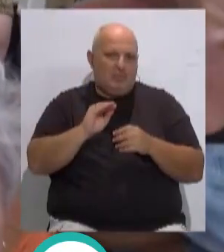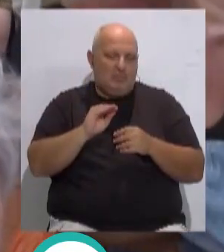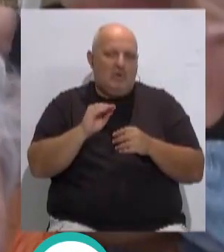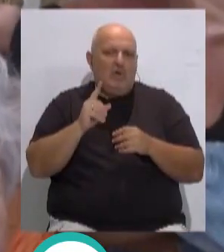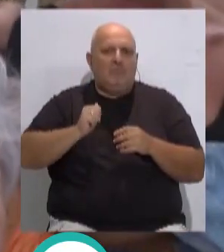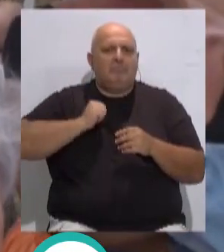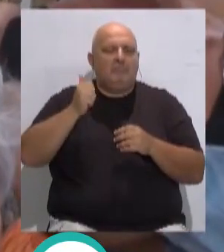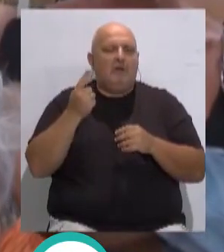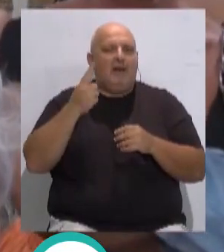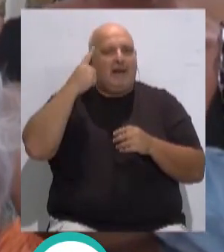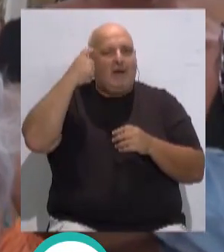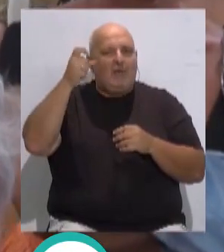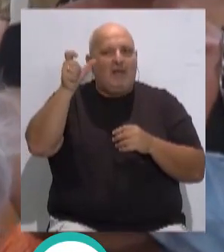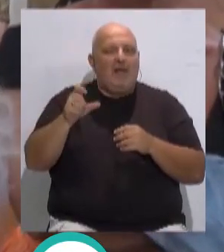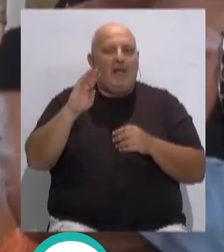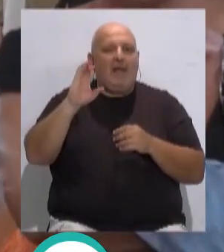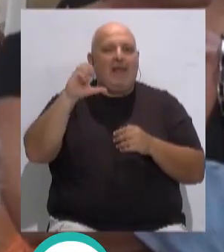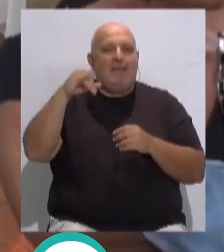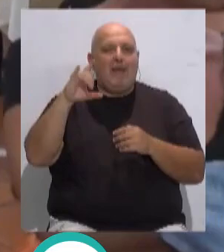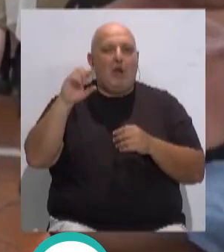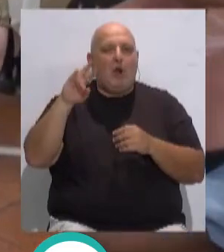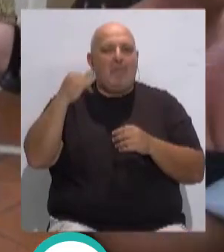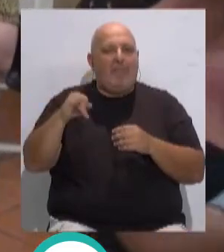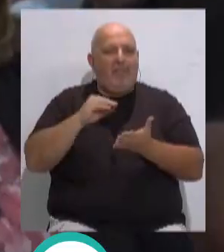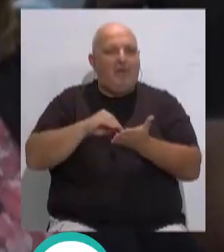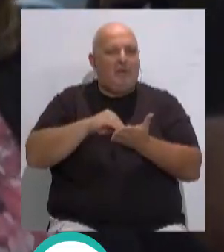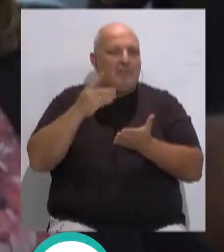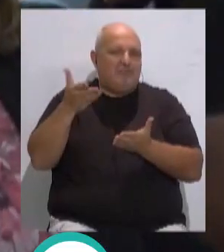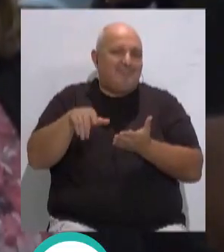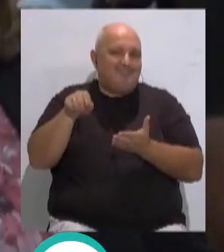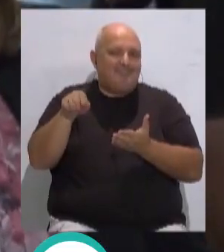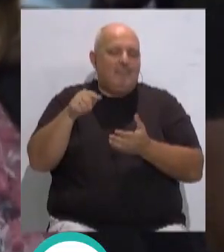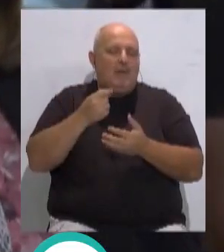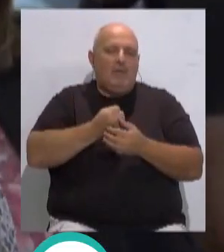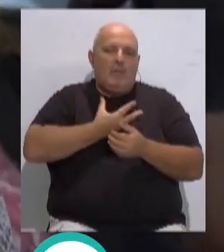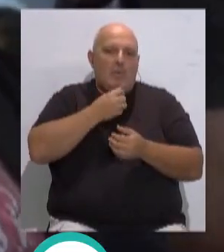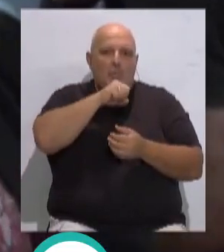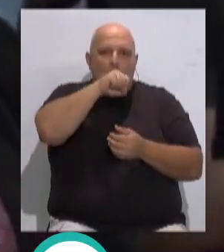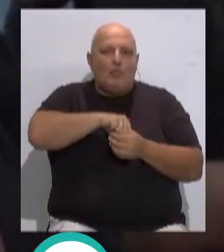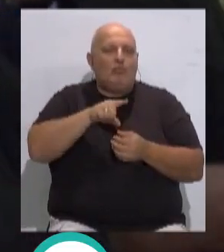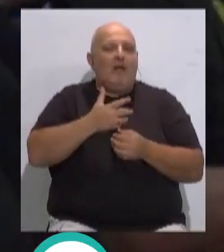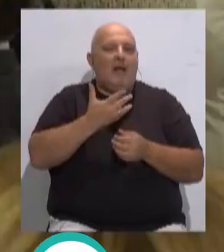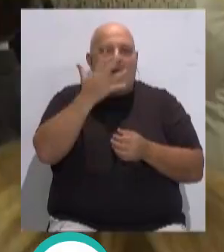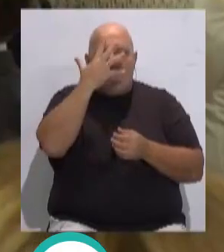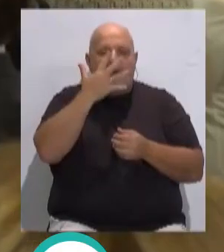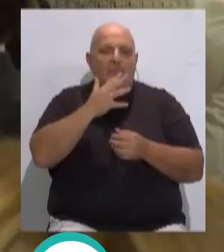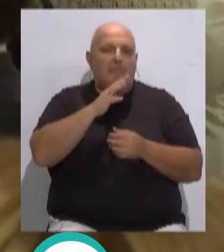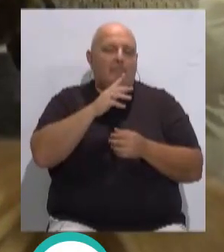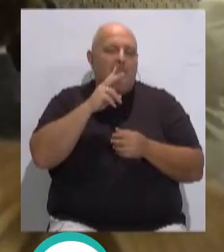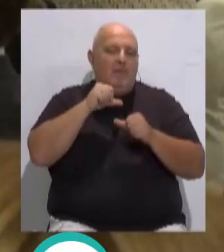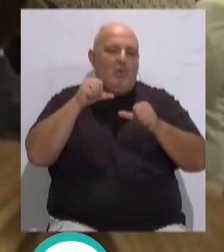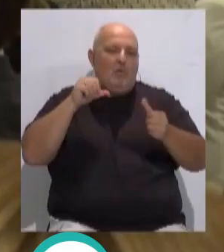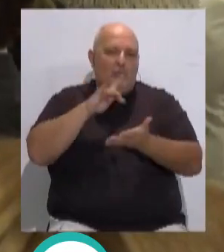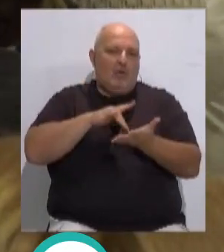Una ocasión para recordar a Emilio López a modo de homenaje a un profesional enamorado de su ciudad y tradiciones que retrató en